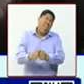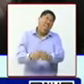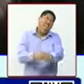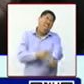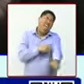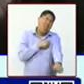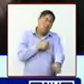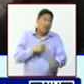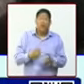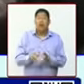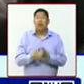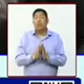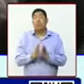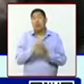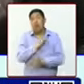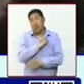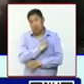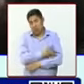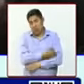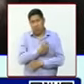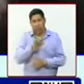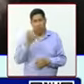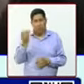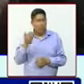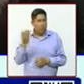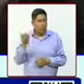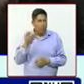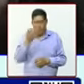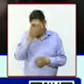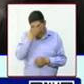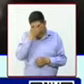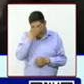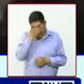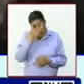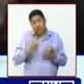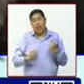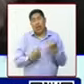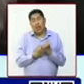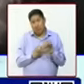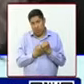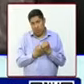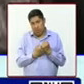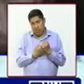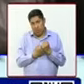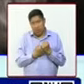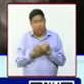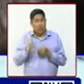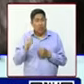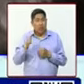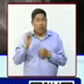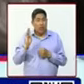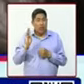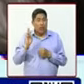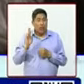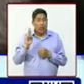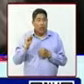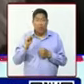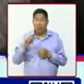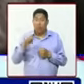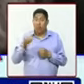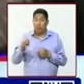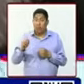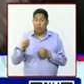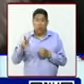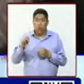yo también por eso pido a las autoridades a que nos colaboren, ¿no? Porque al final Abraham es una persona que no